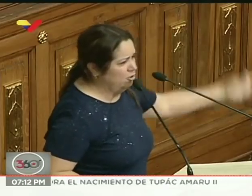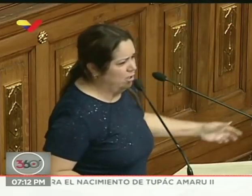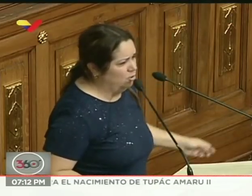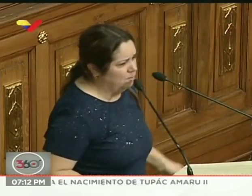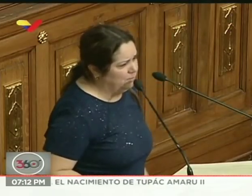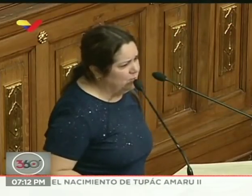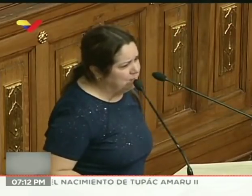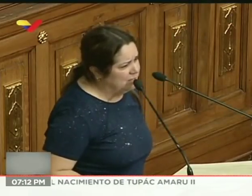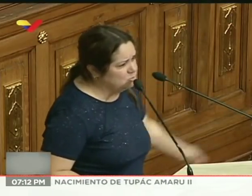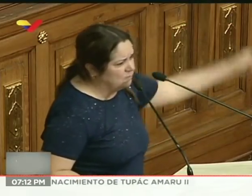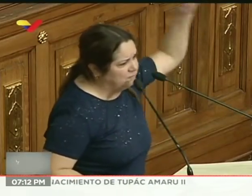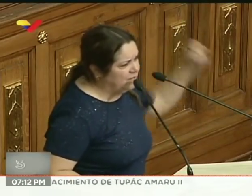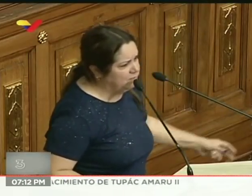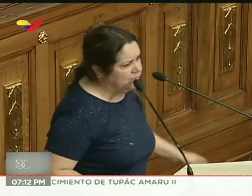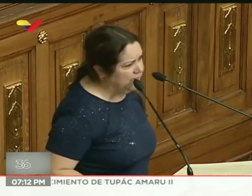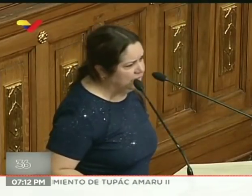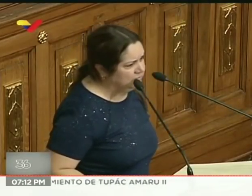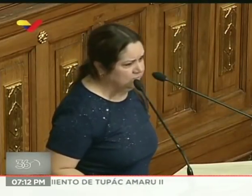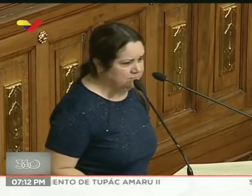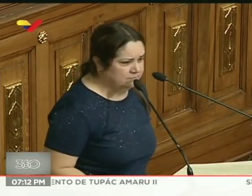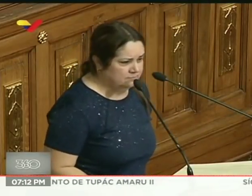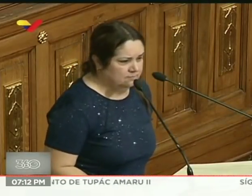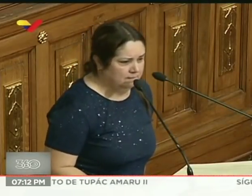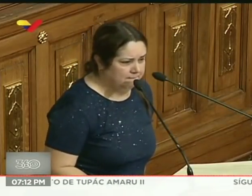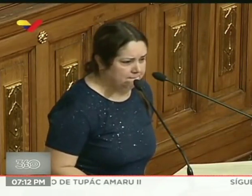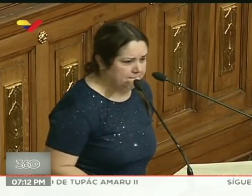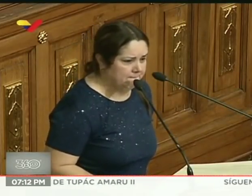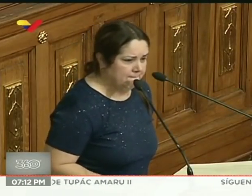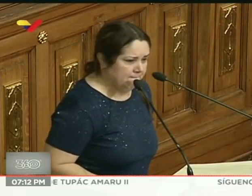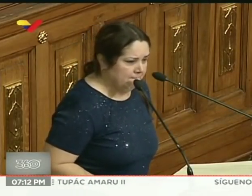quien quiero y adoro, pido un aplauso para Freddy Bernal.